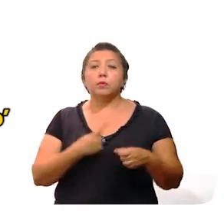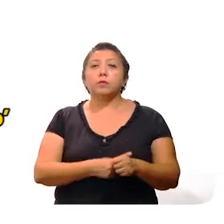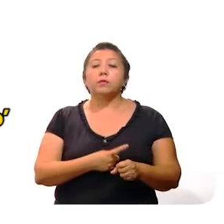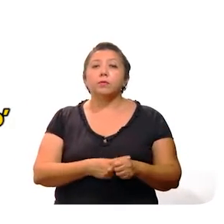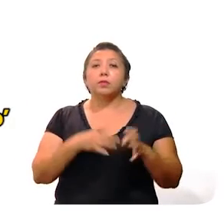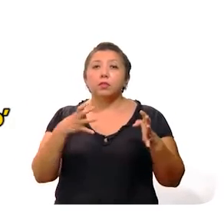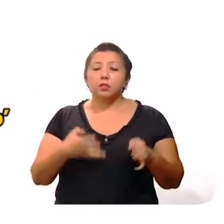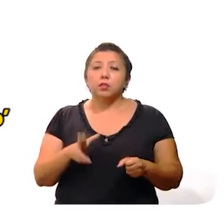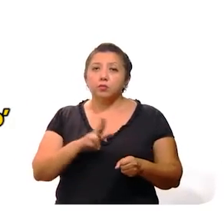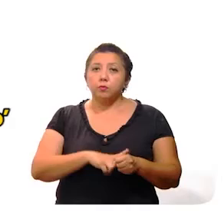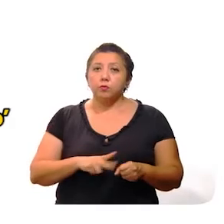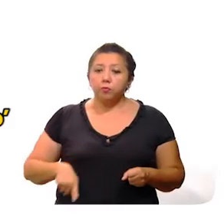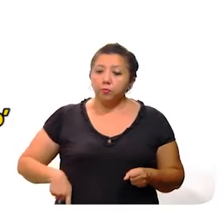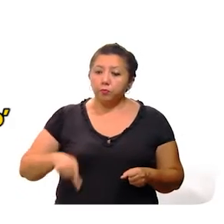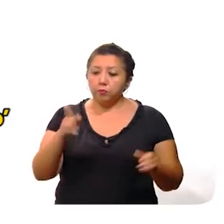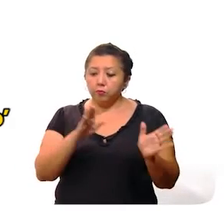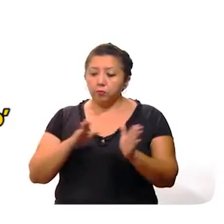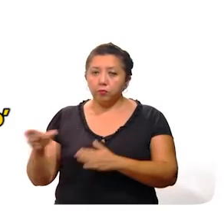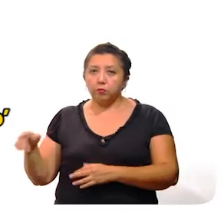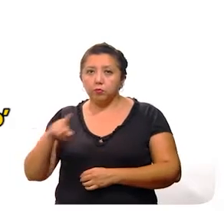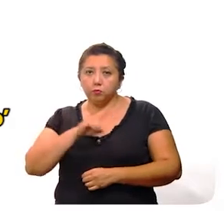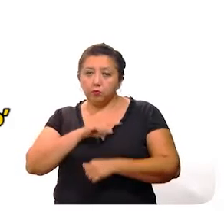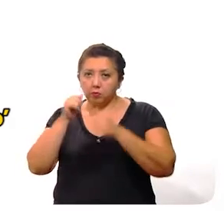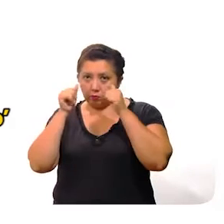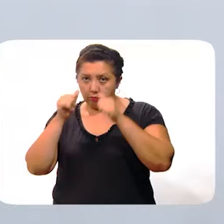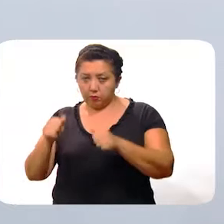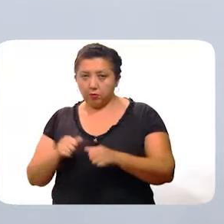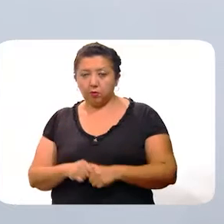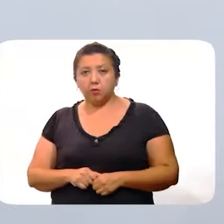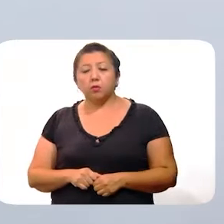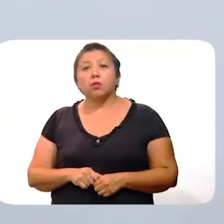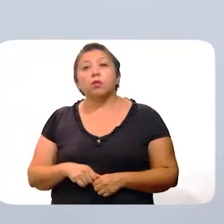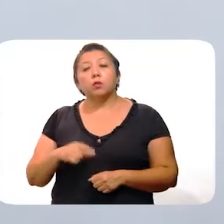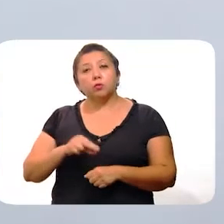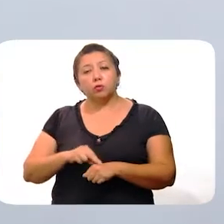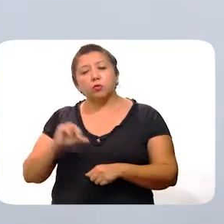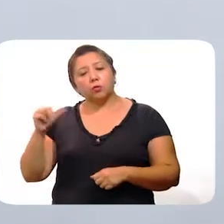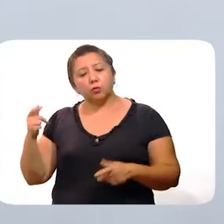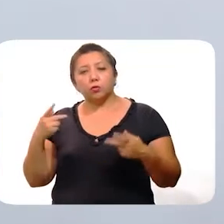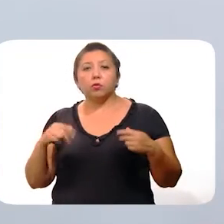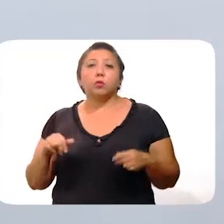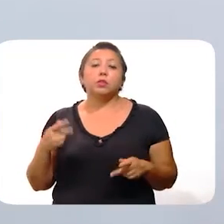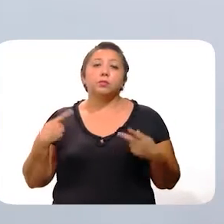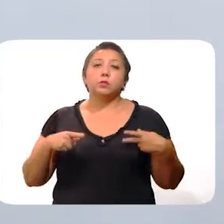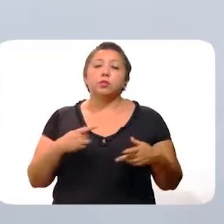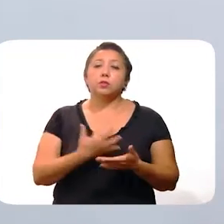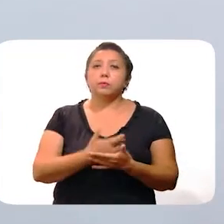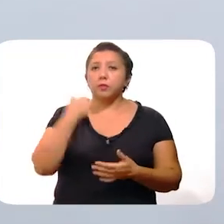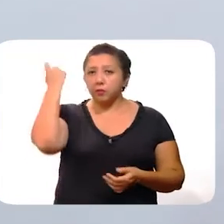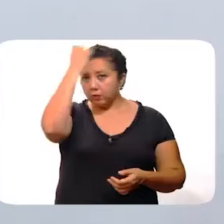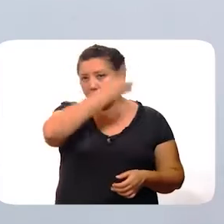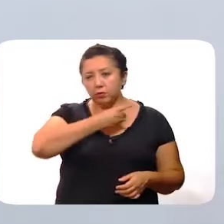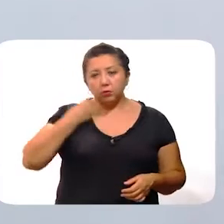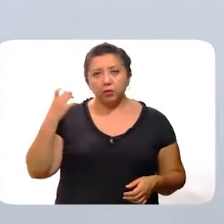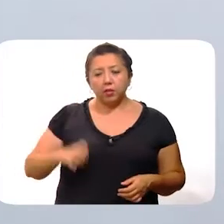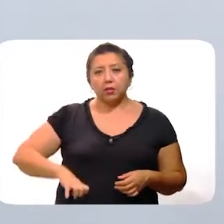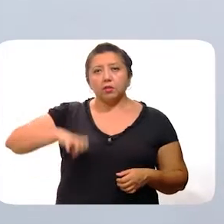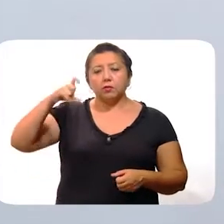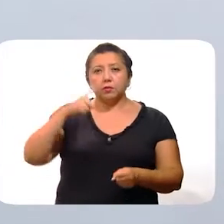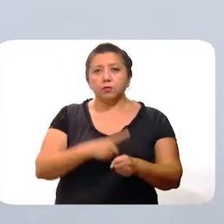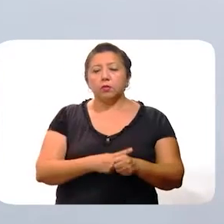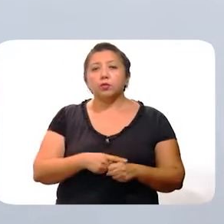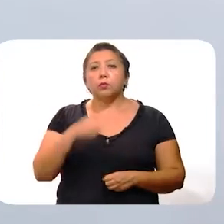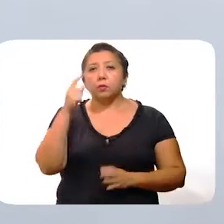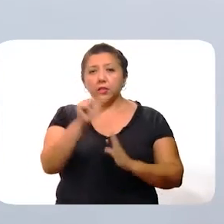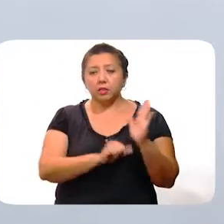positivos están en hospitales públicos y en aislamiento total. Hay otros pacientes a la espera de diagnóstico. El rango de edad de